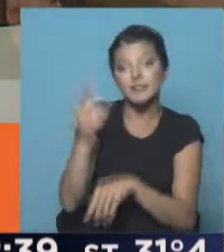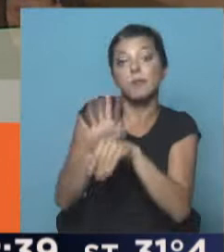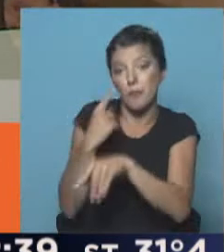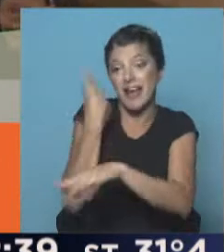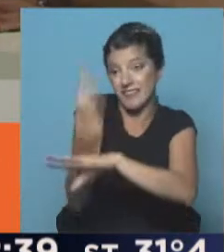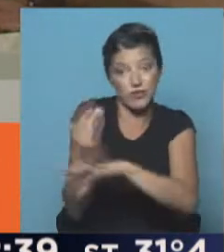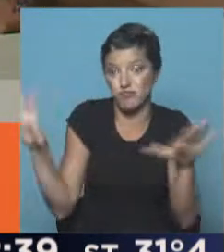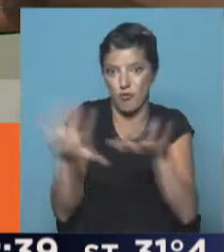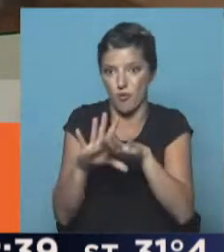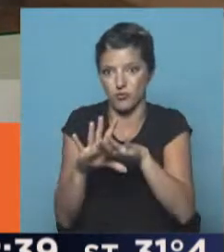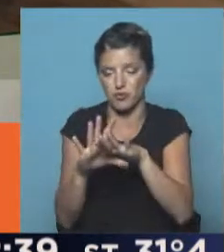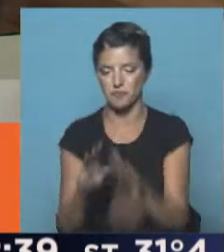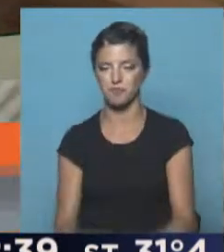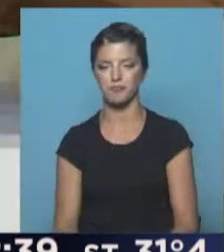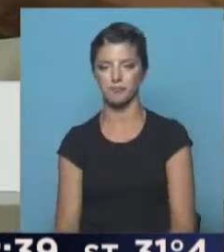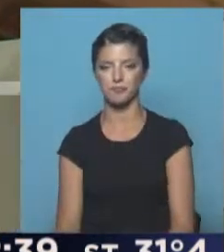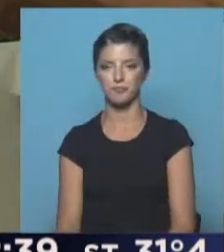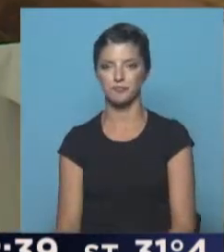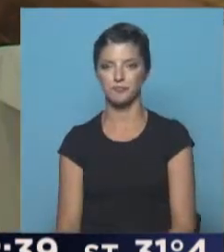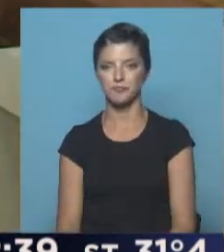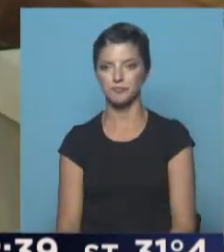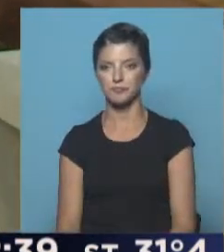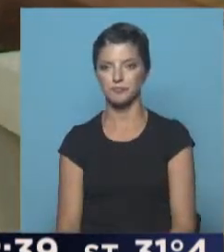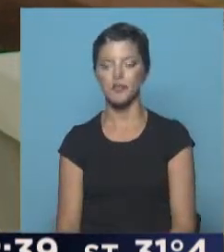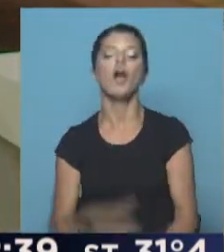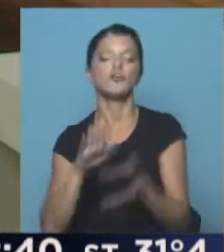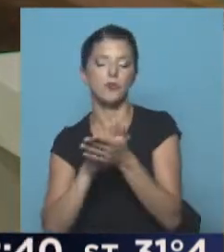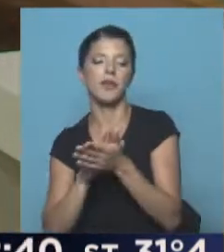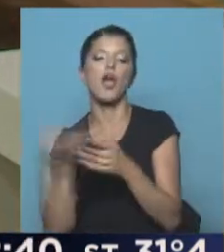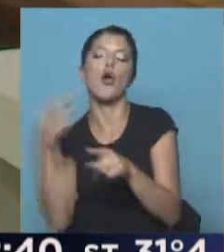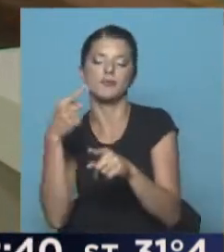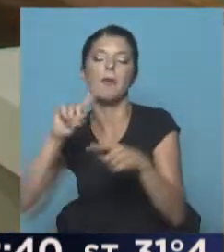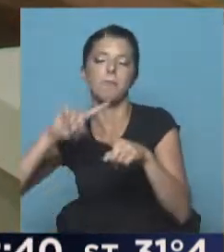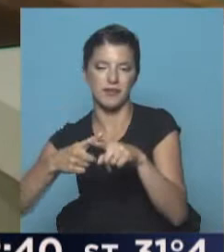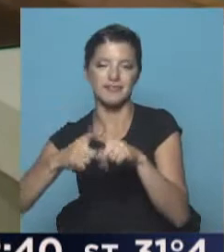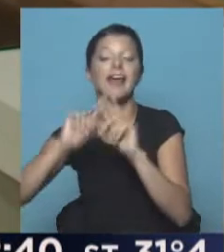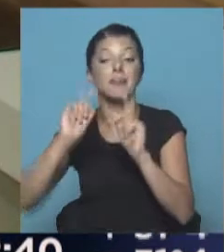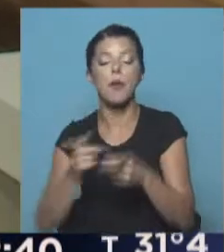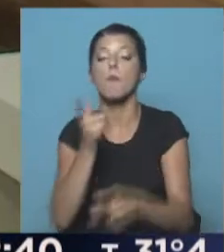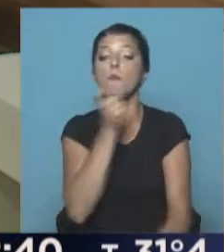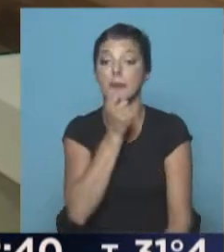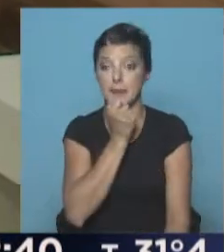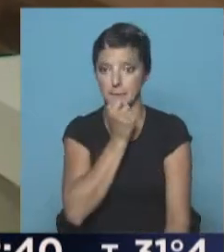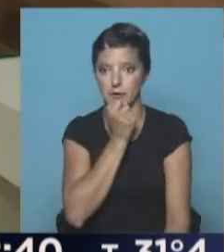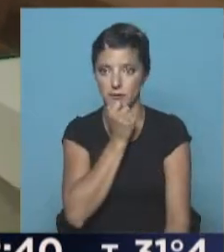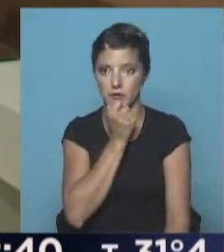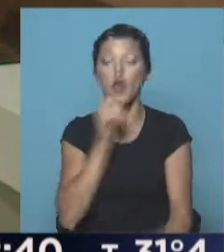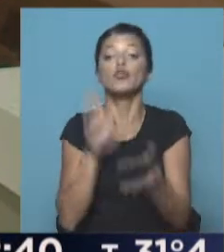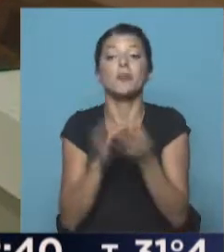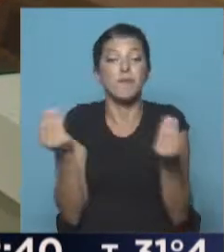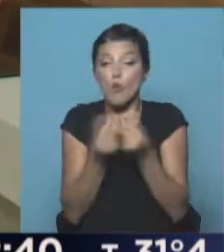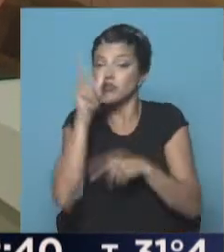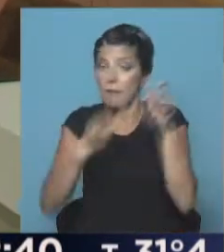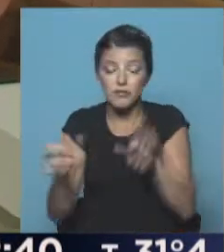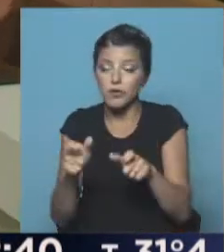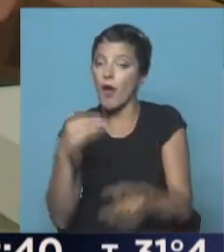bueno el tema de esto la posibilidad de la antipolítica también tiene otro enganche en chile que es el nivel de abstención y